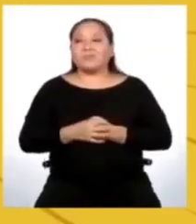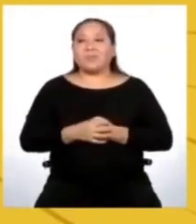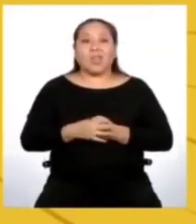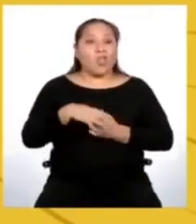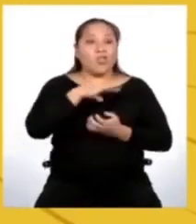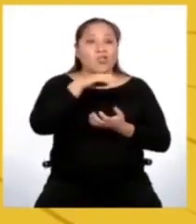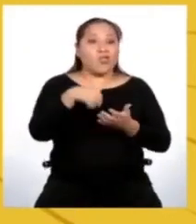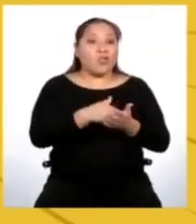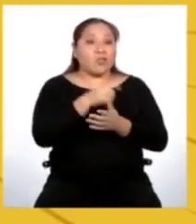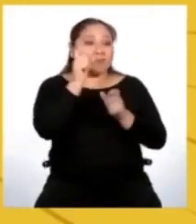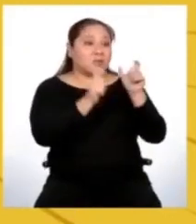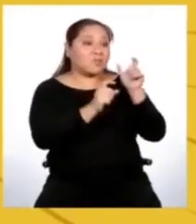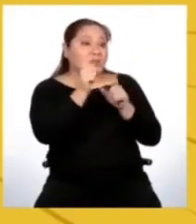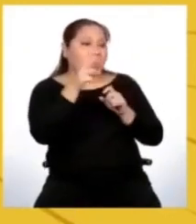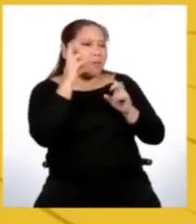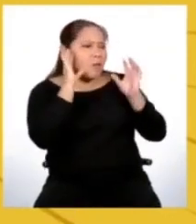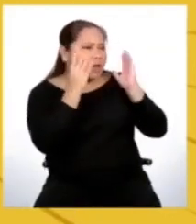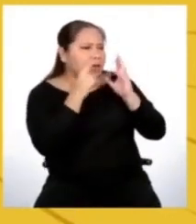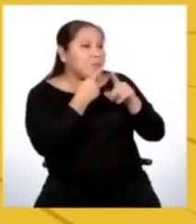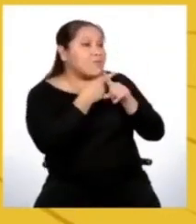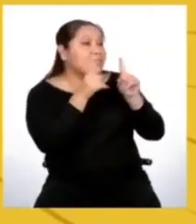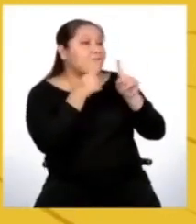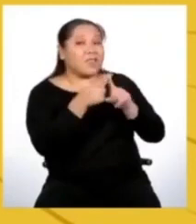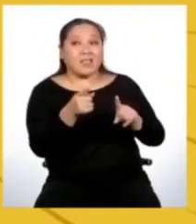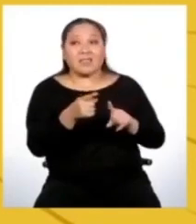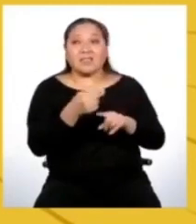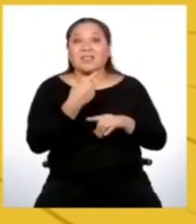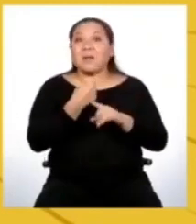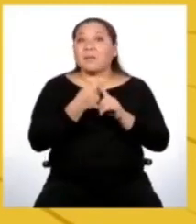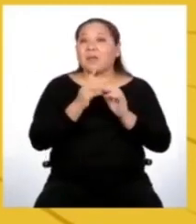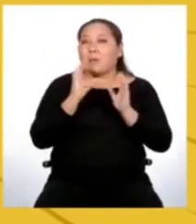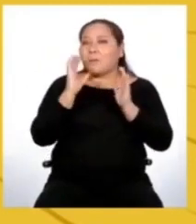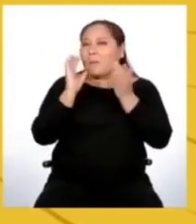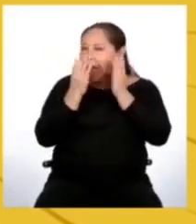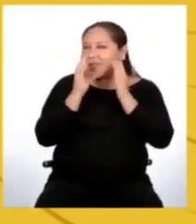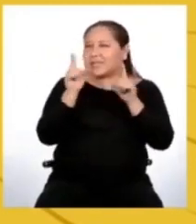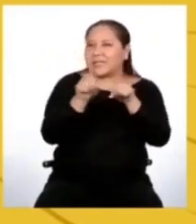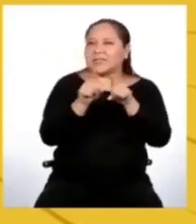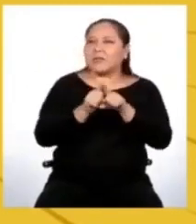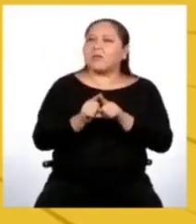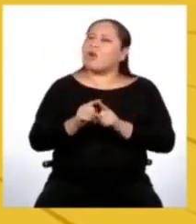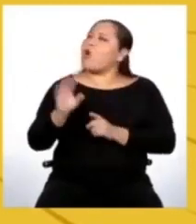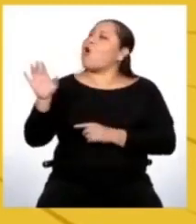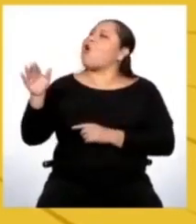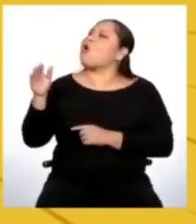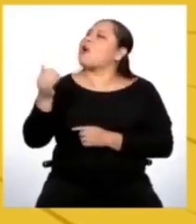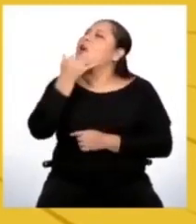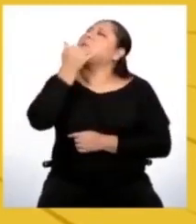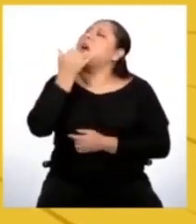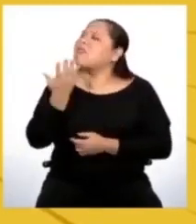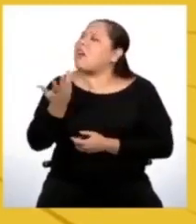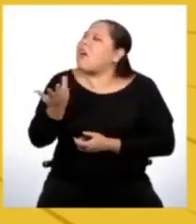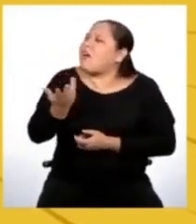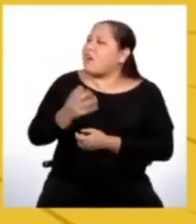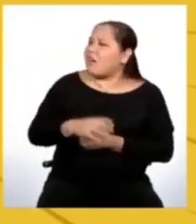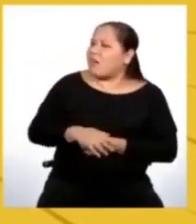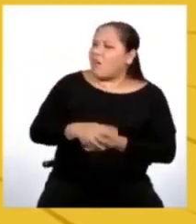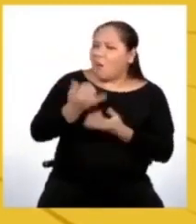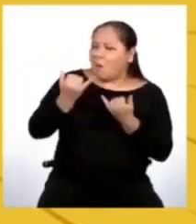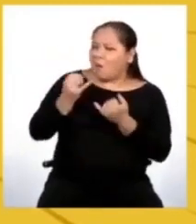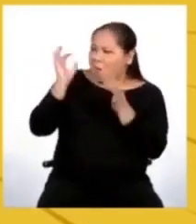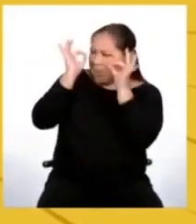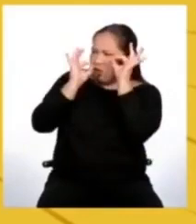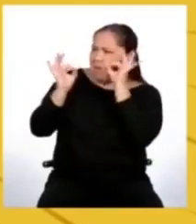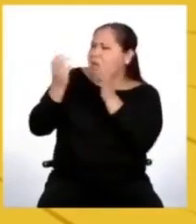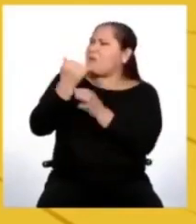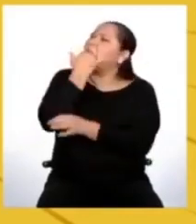Todos parecen tan diferentes, pero al mismo tiempo muy similares. Oye, Marco, ¿qué pasa? Hoy estás